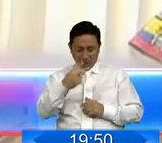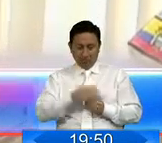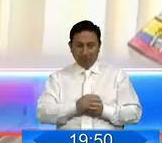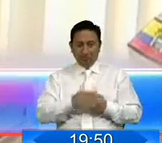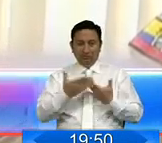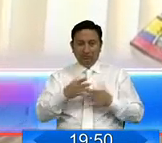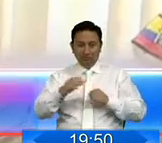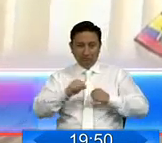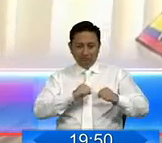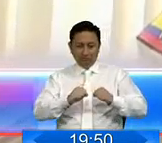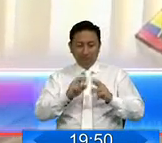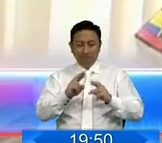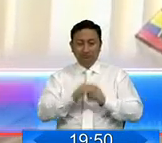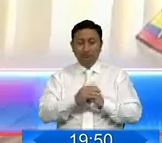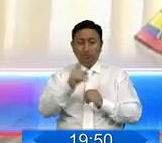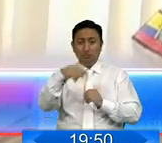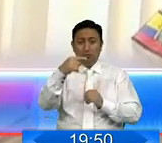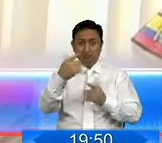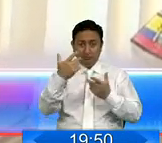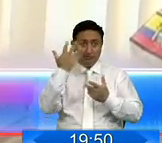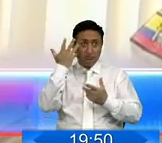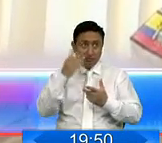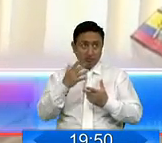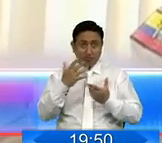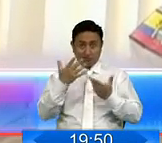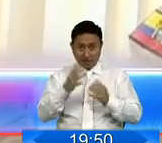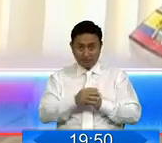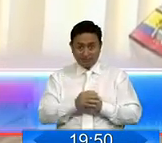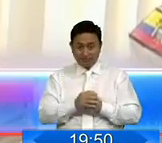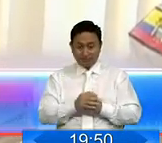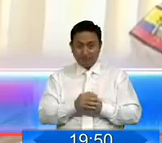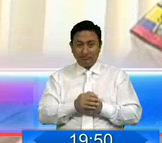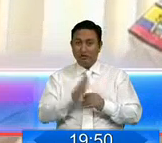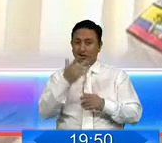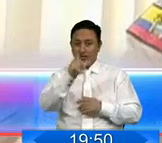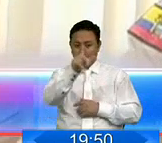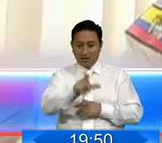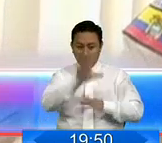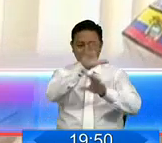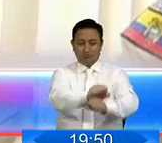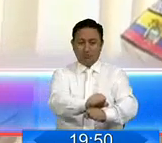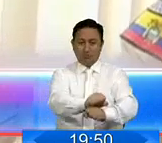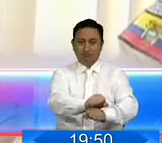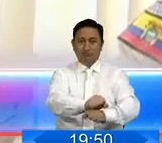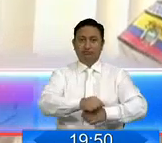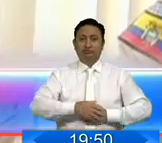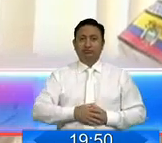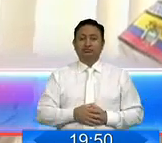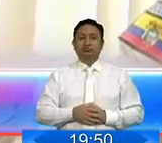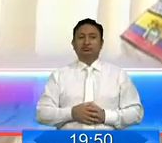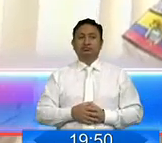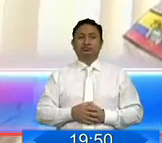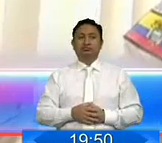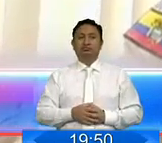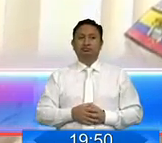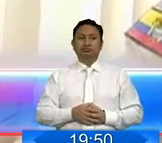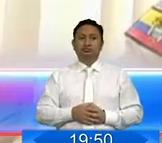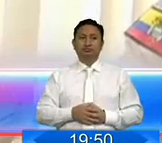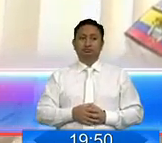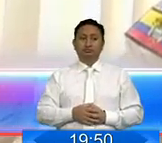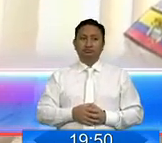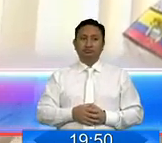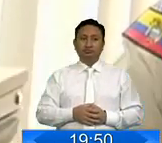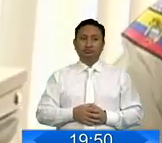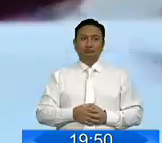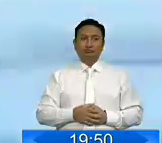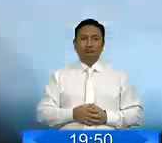trabajando. Esperemos que en los próximos horas o días pronto den el resultado de la captura